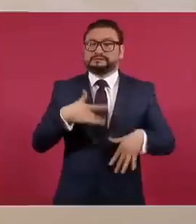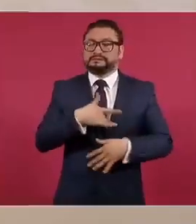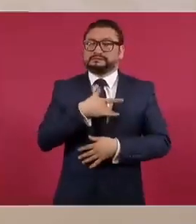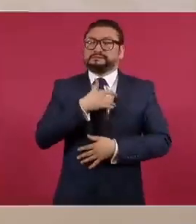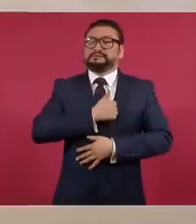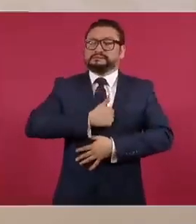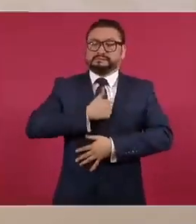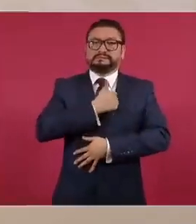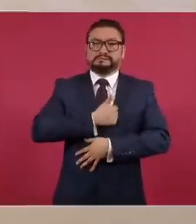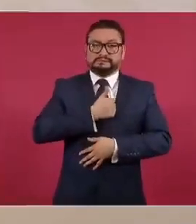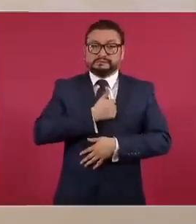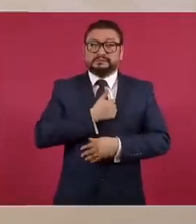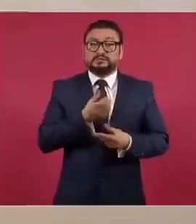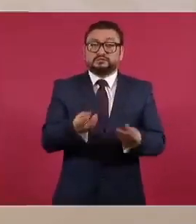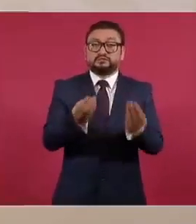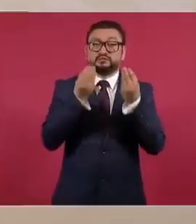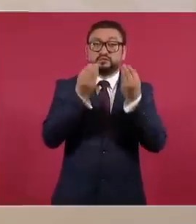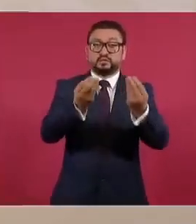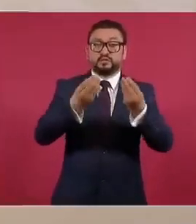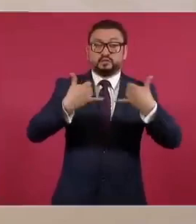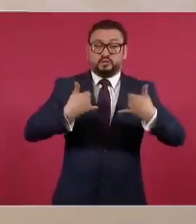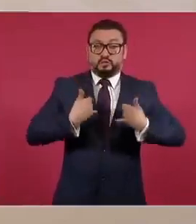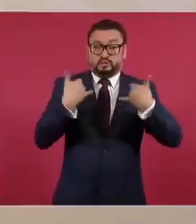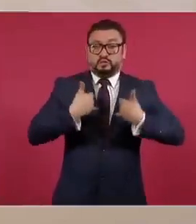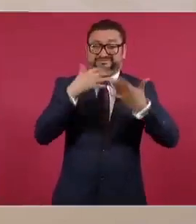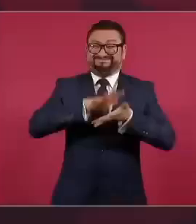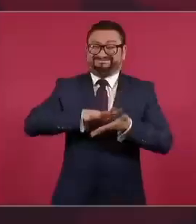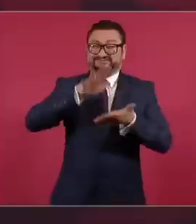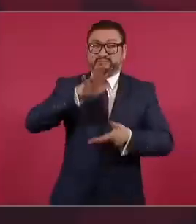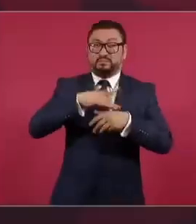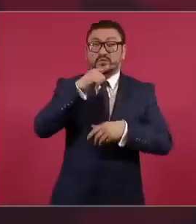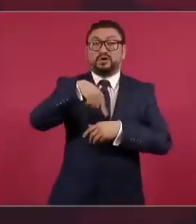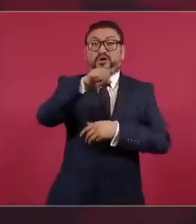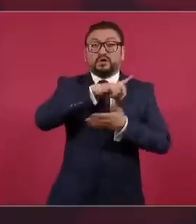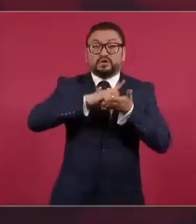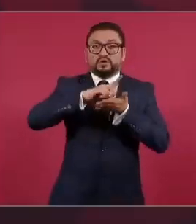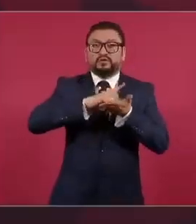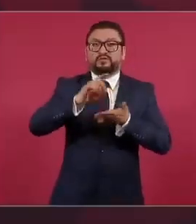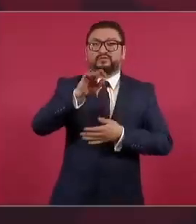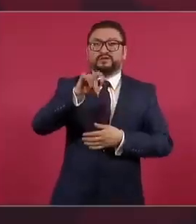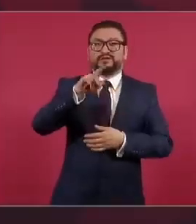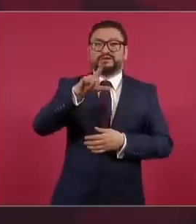lamentablemente la mayoría jóvenes, por el consumo del fentanilo.